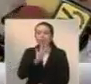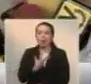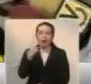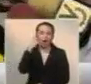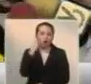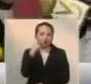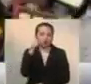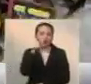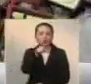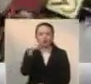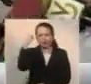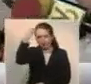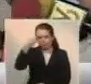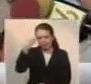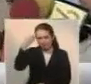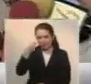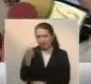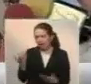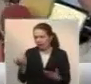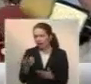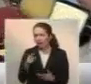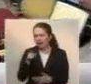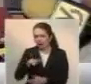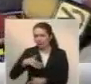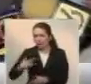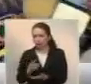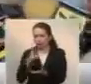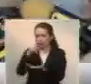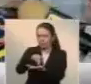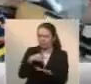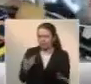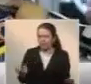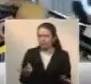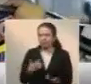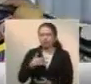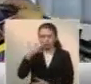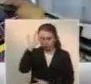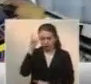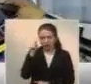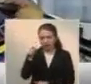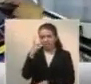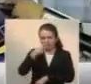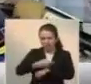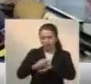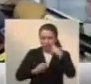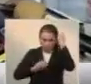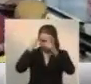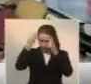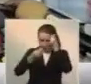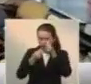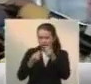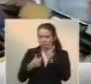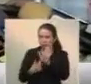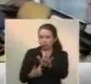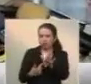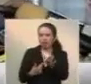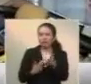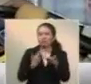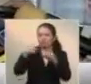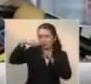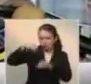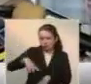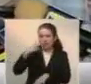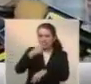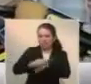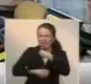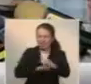César Reyes, viendo que él podría estar involucrado en esta impugnación que se le hace a usted? Bueno, yo creo que él debe reflexionar y pasar su renuncia. Debiera hacerlo, honestamente. O